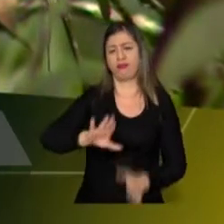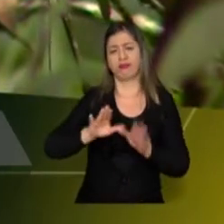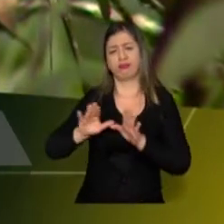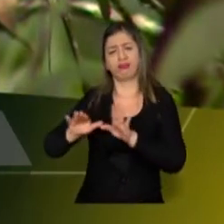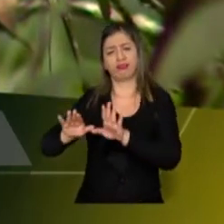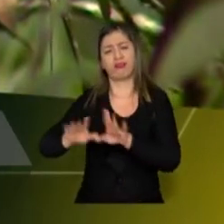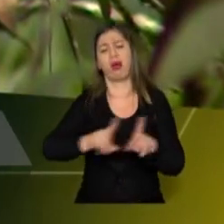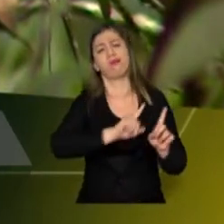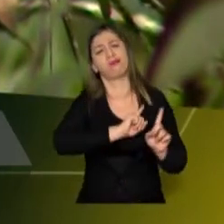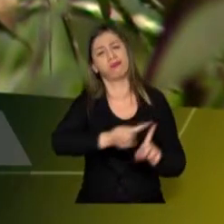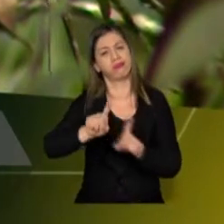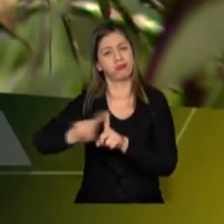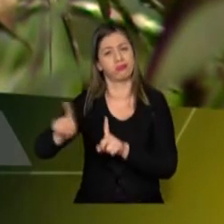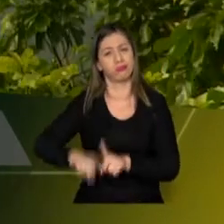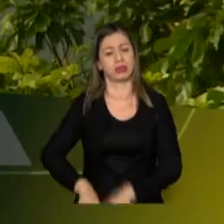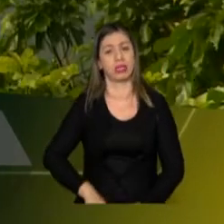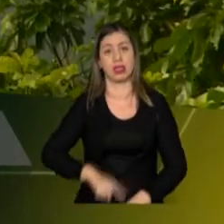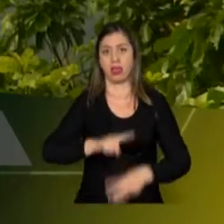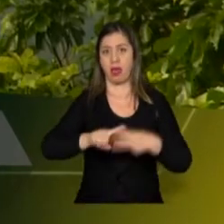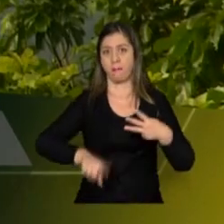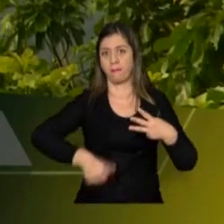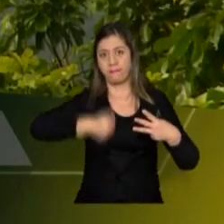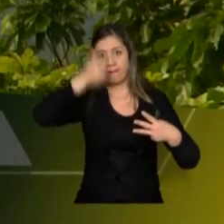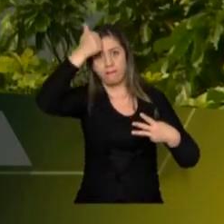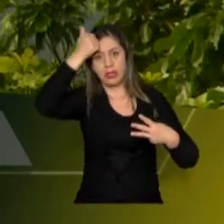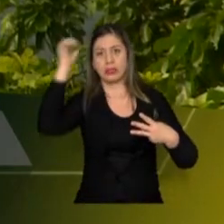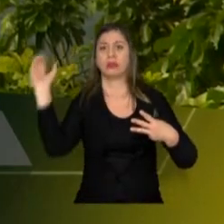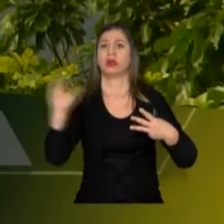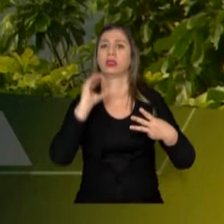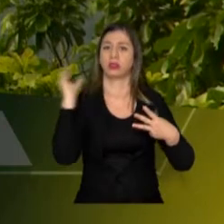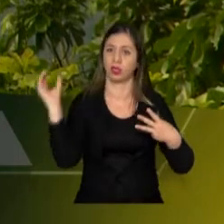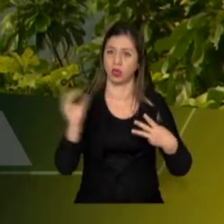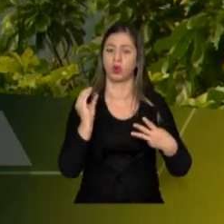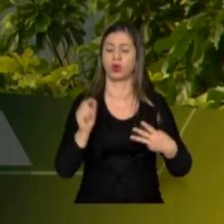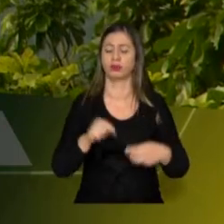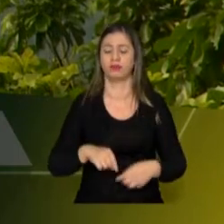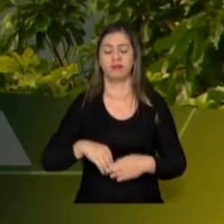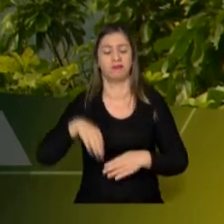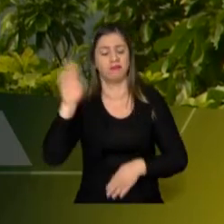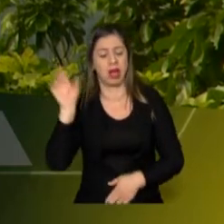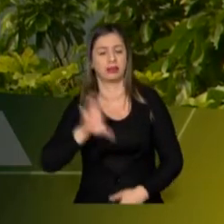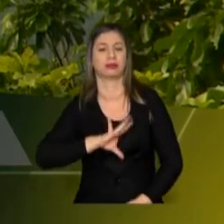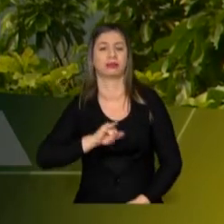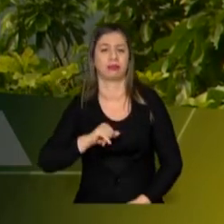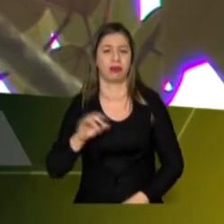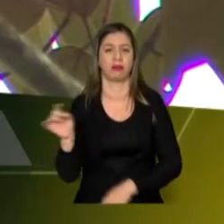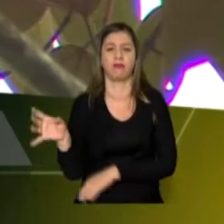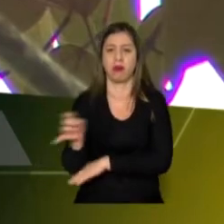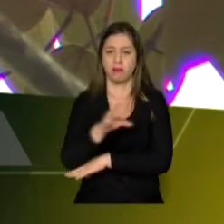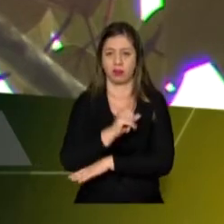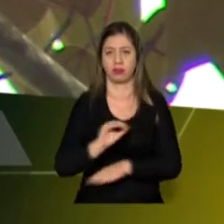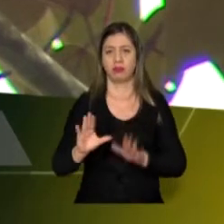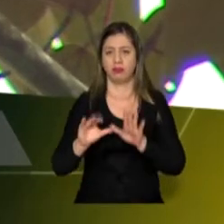aviturística y es de las tres ciudades principales en Colombia. Es la ciudad que más aves tiene. Entonces,